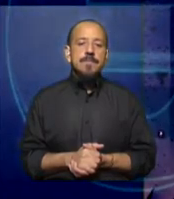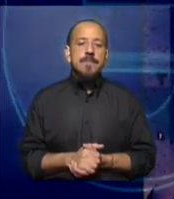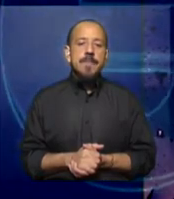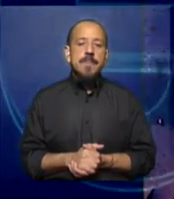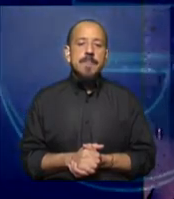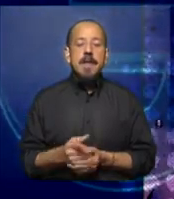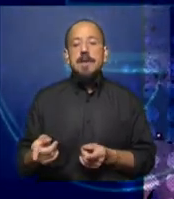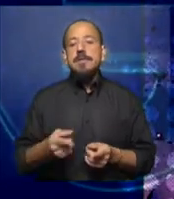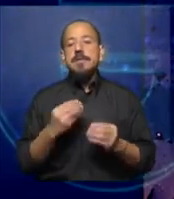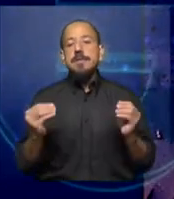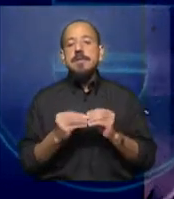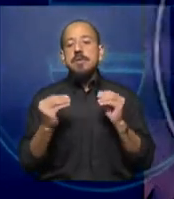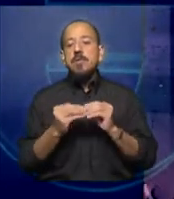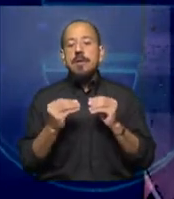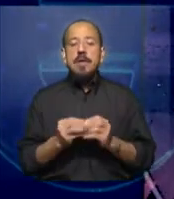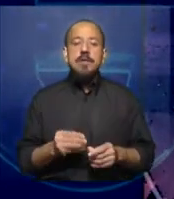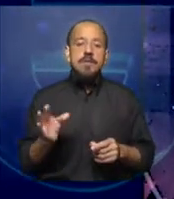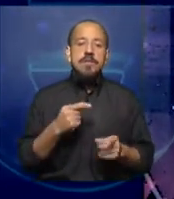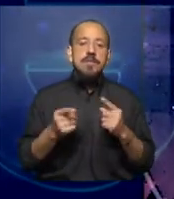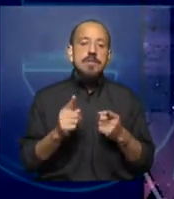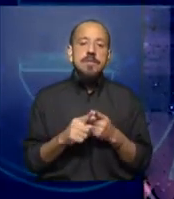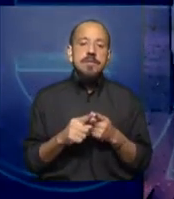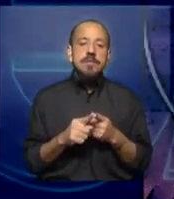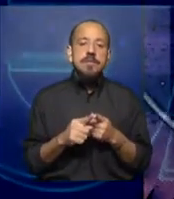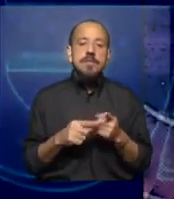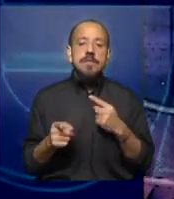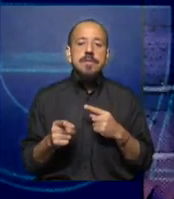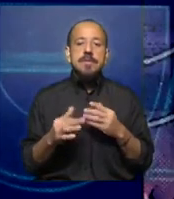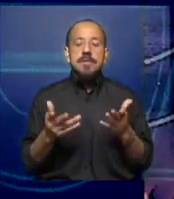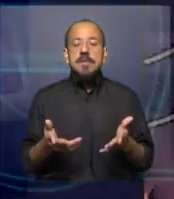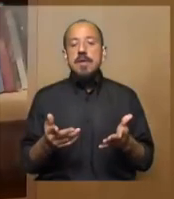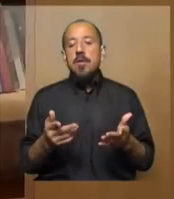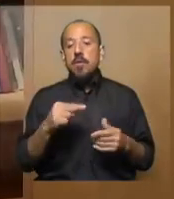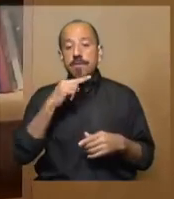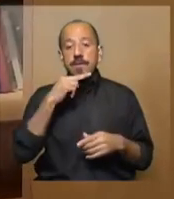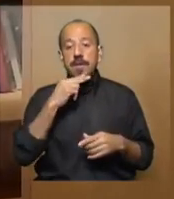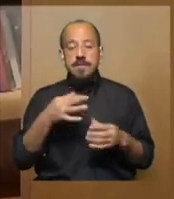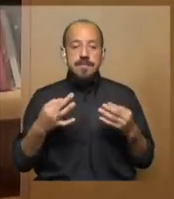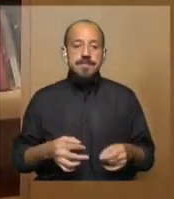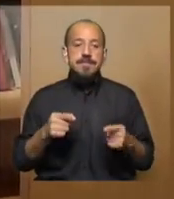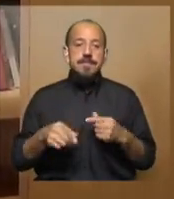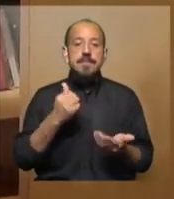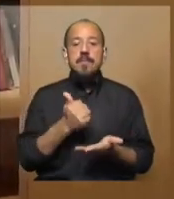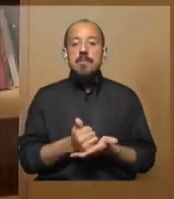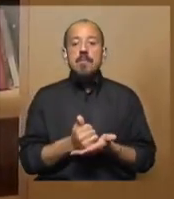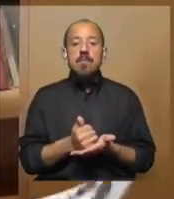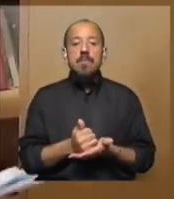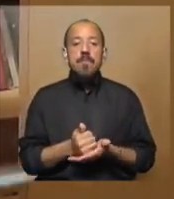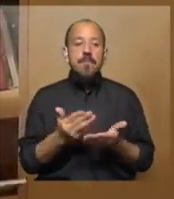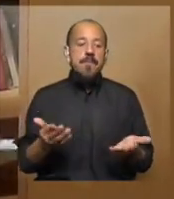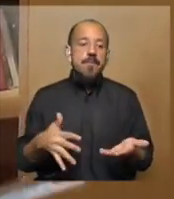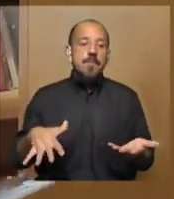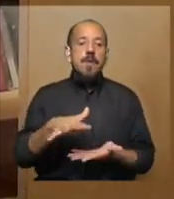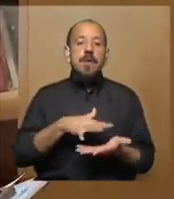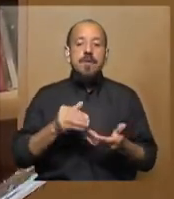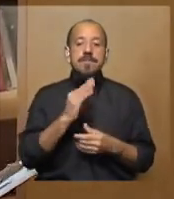Hola compañero compañera todos ahí en el piso feliz viernes y dónde estoy dónde estoy estoy en un lugar hermoso